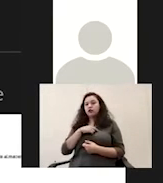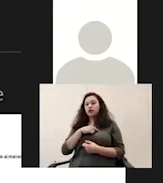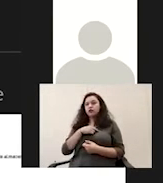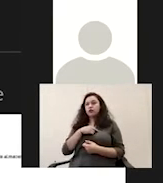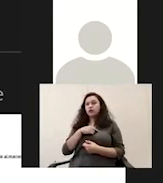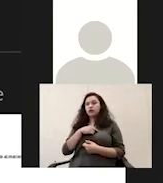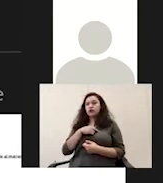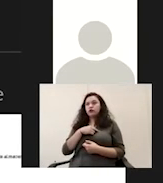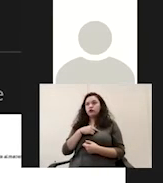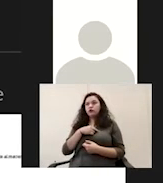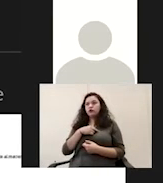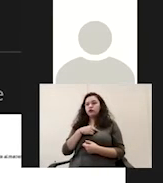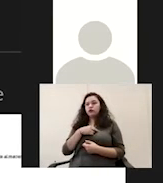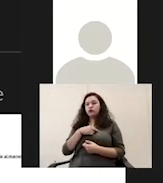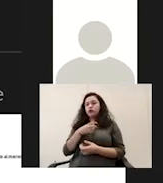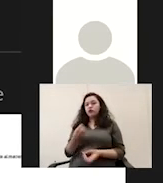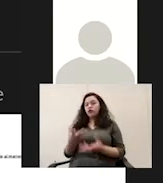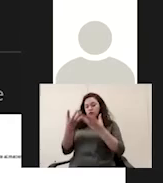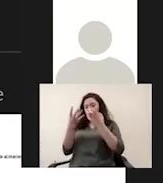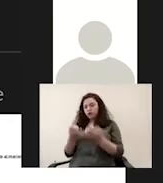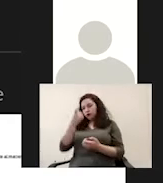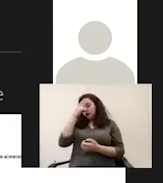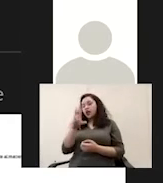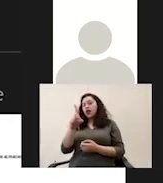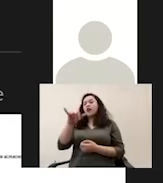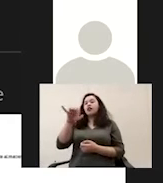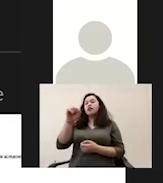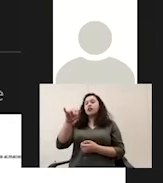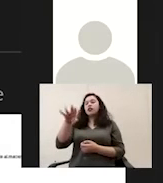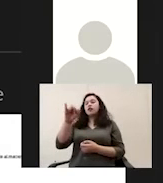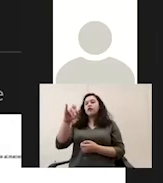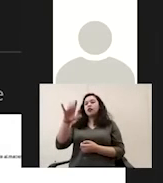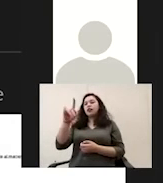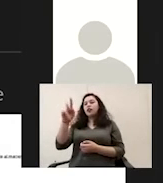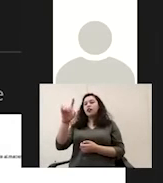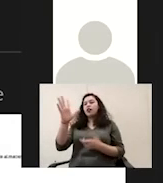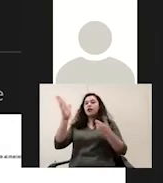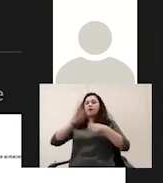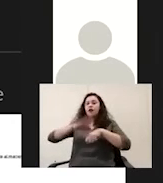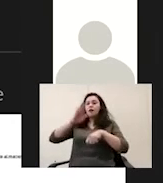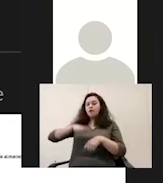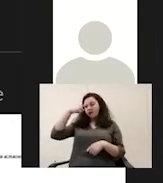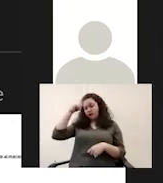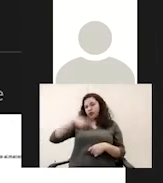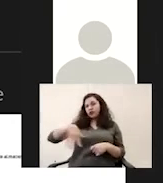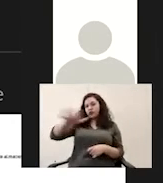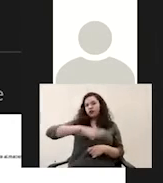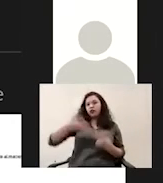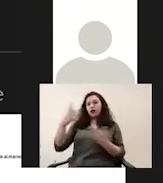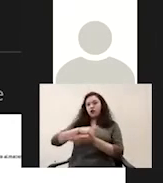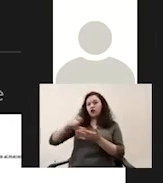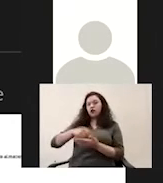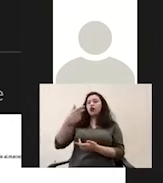la dilución con el desinfectante que es como más fácil de encontrar en el mercado, que sería en este caso el